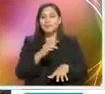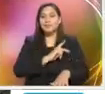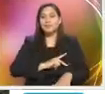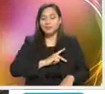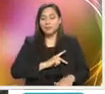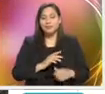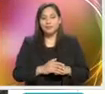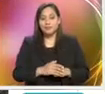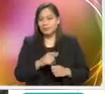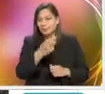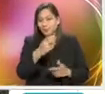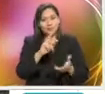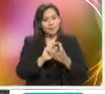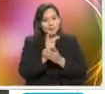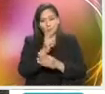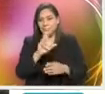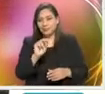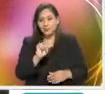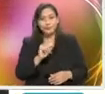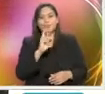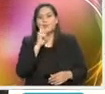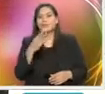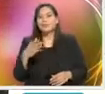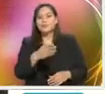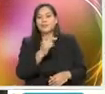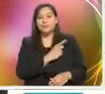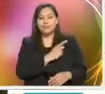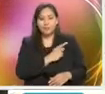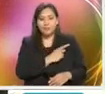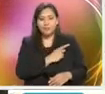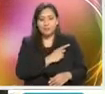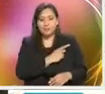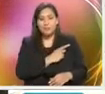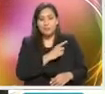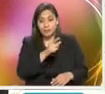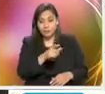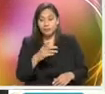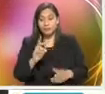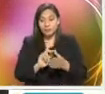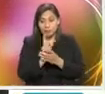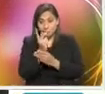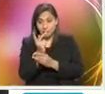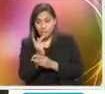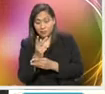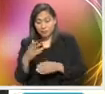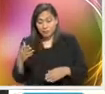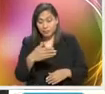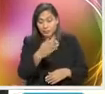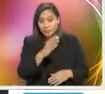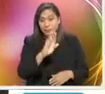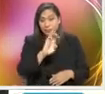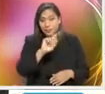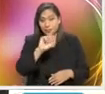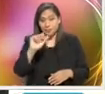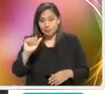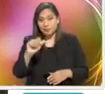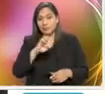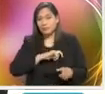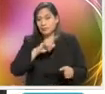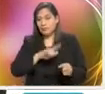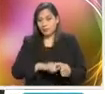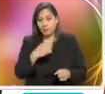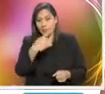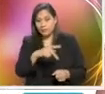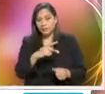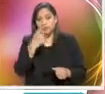Entonces, no compren estas plantas o esta combinación de pez con plantas. Si van a ponerle plantas al pez beta en su pecera, que sean especiales